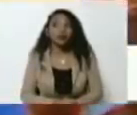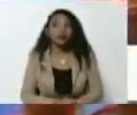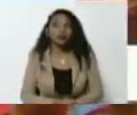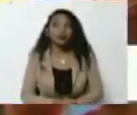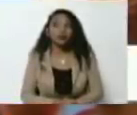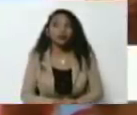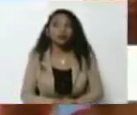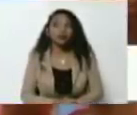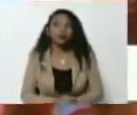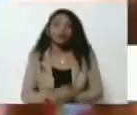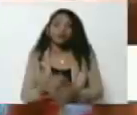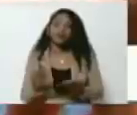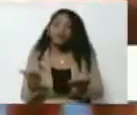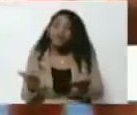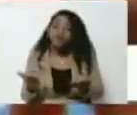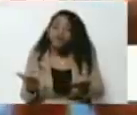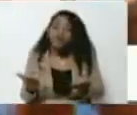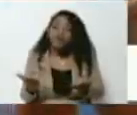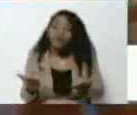Así que